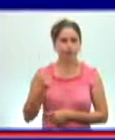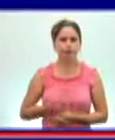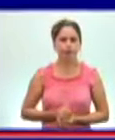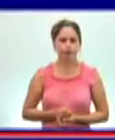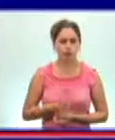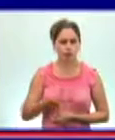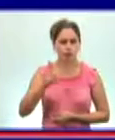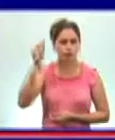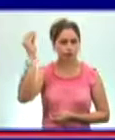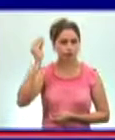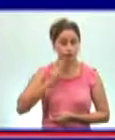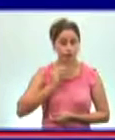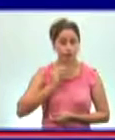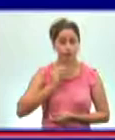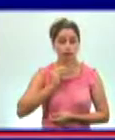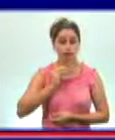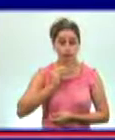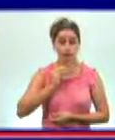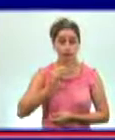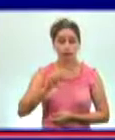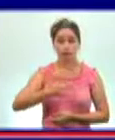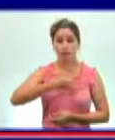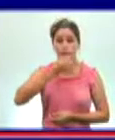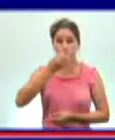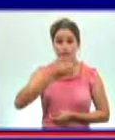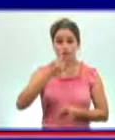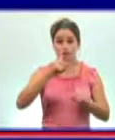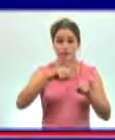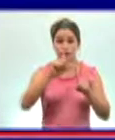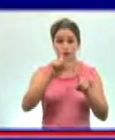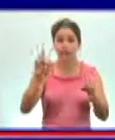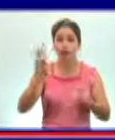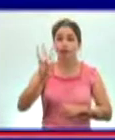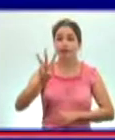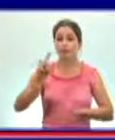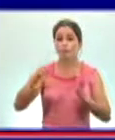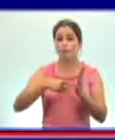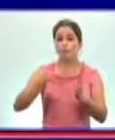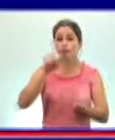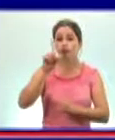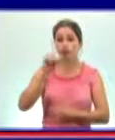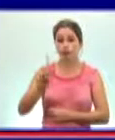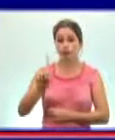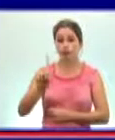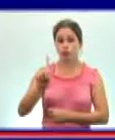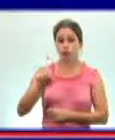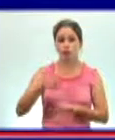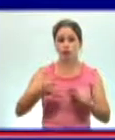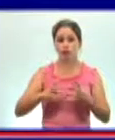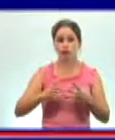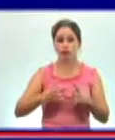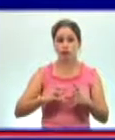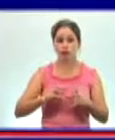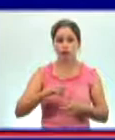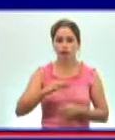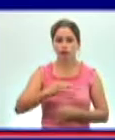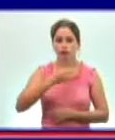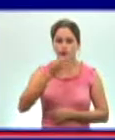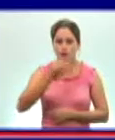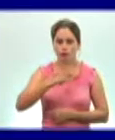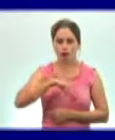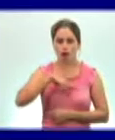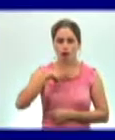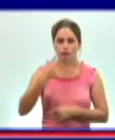en la unidad número 3, abordando la temática 3.1, que es la forja de la ideología como expresión de la cultura